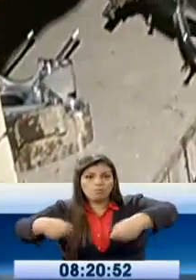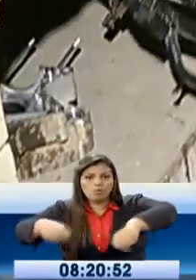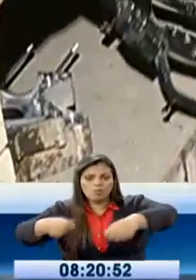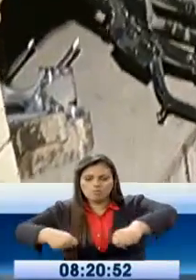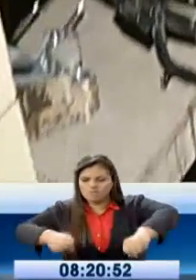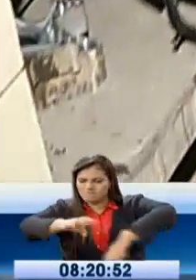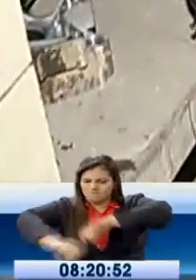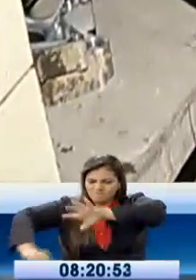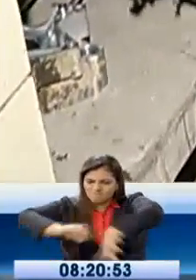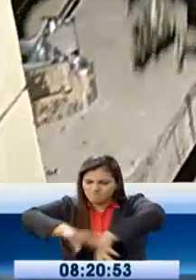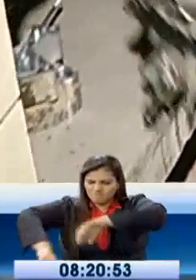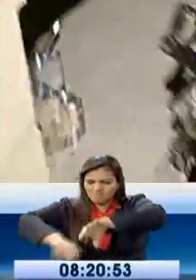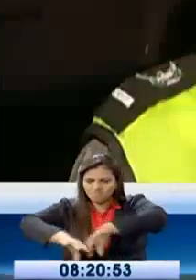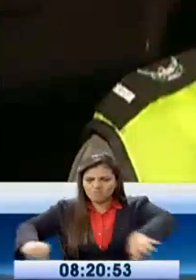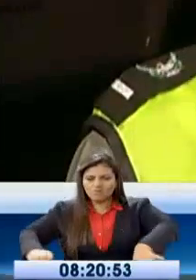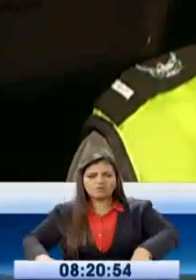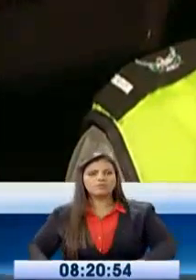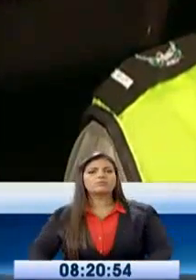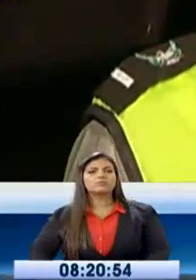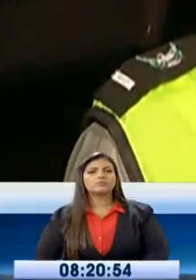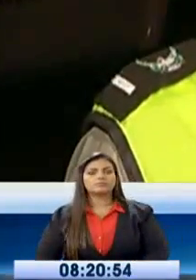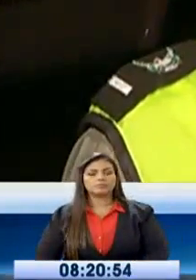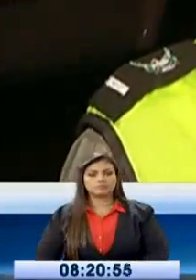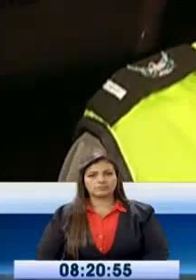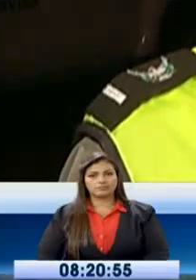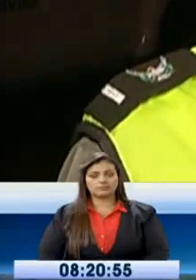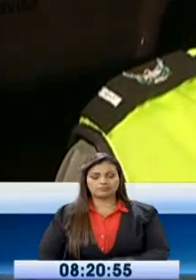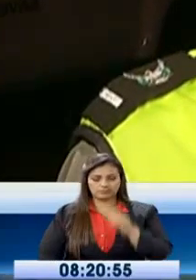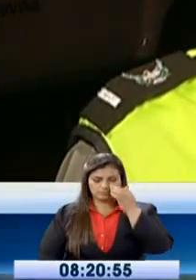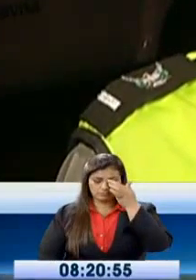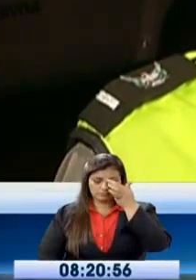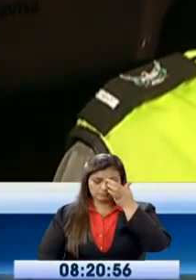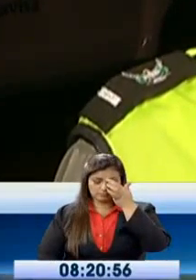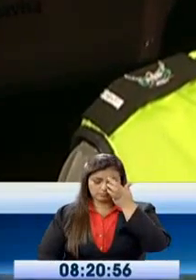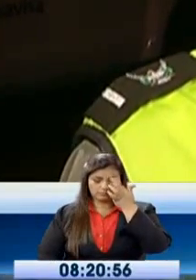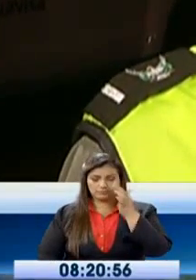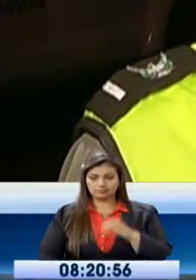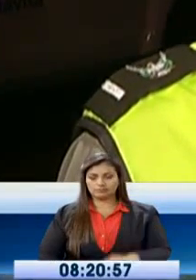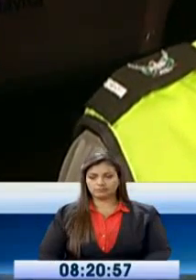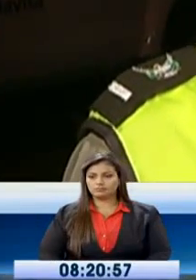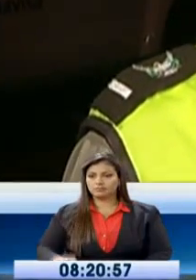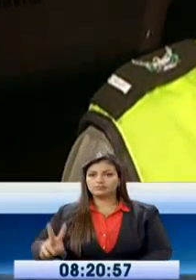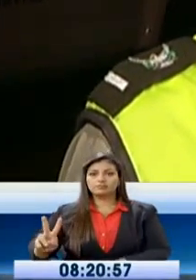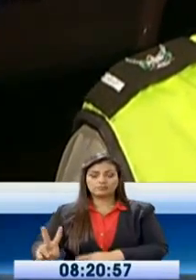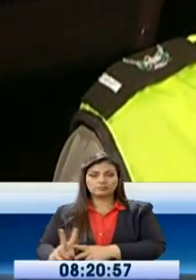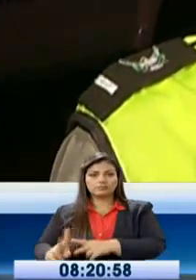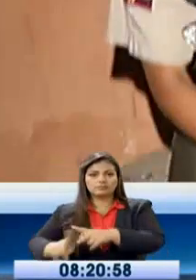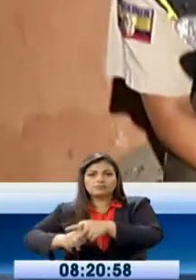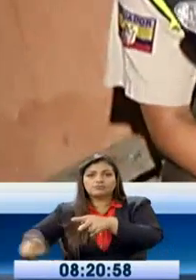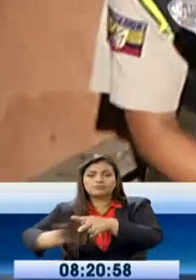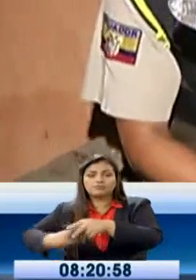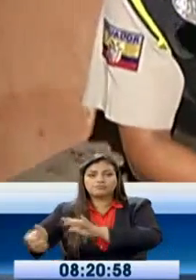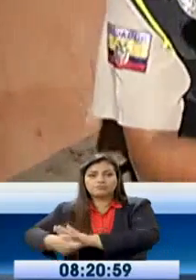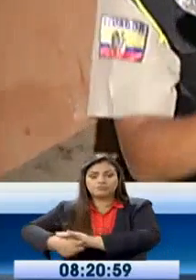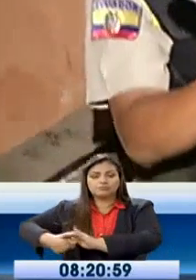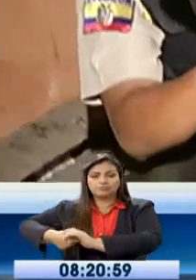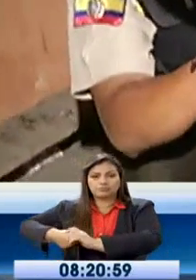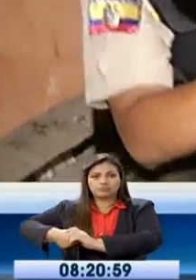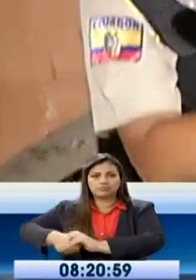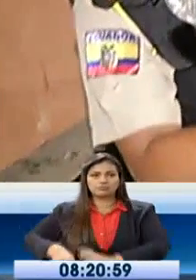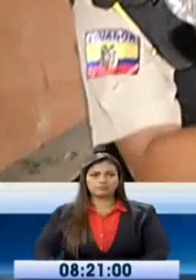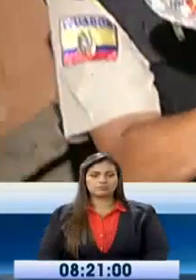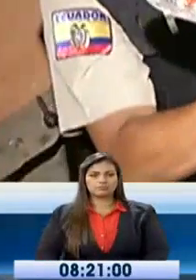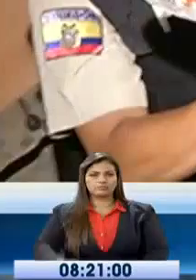Al momento de ingresar a la vivienda, los individuos en forma sospechosa salieron corriendo a esconderse. Los